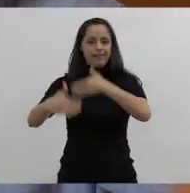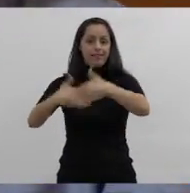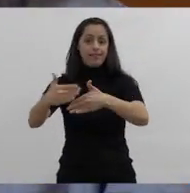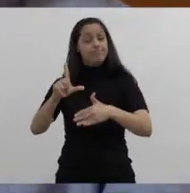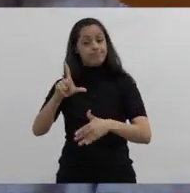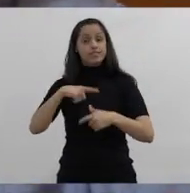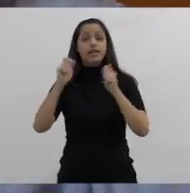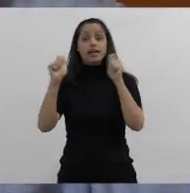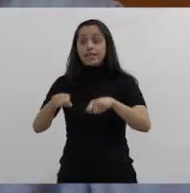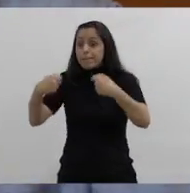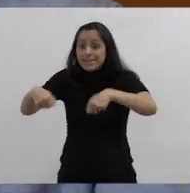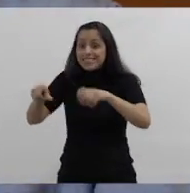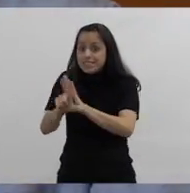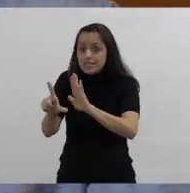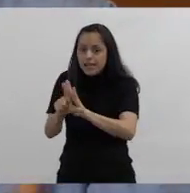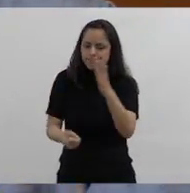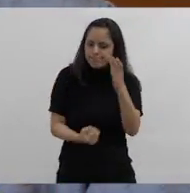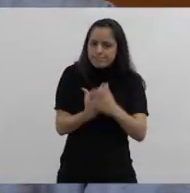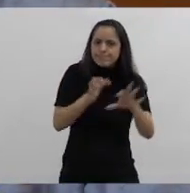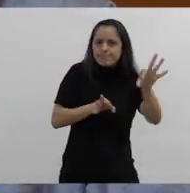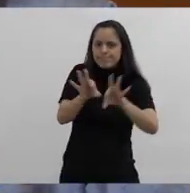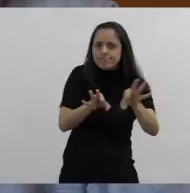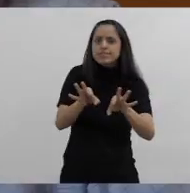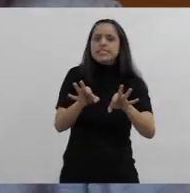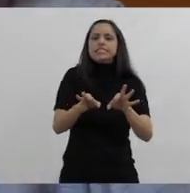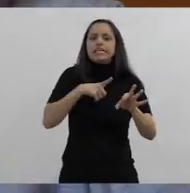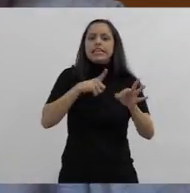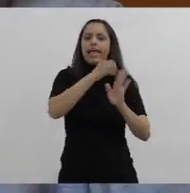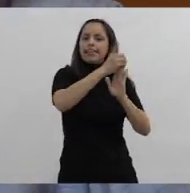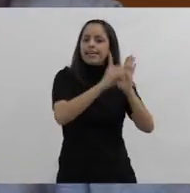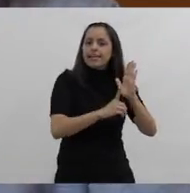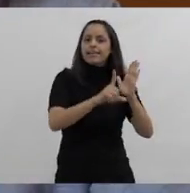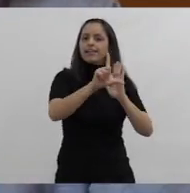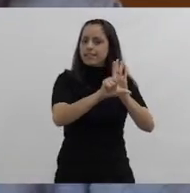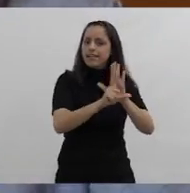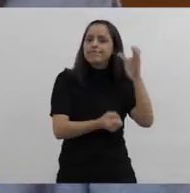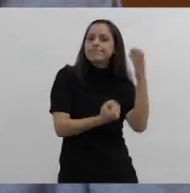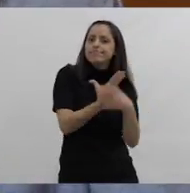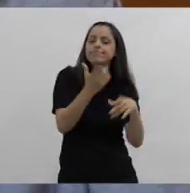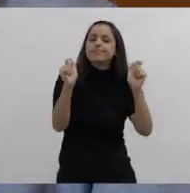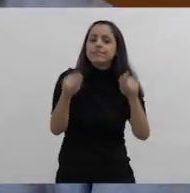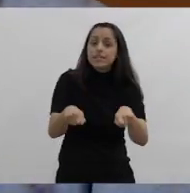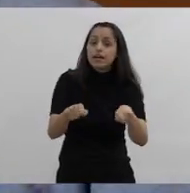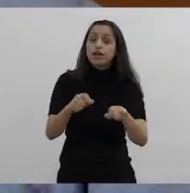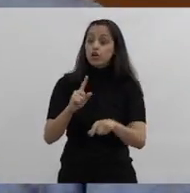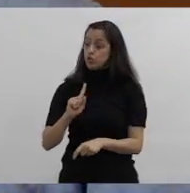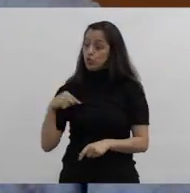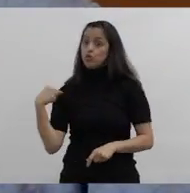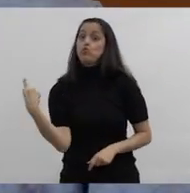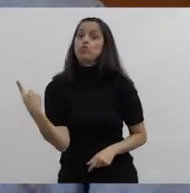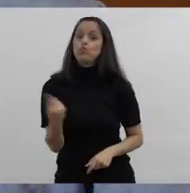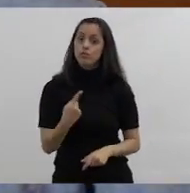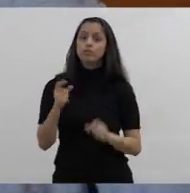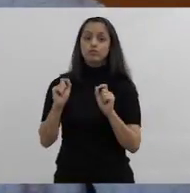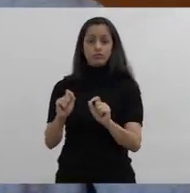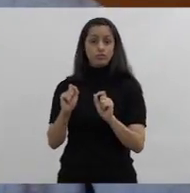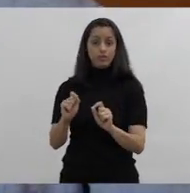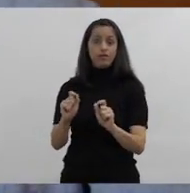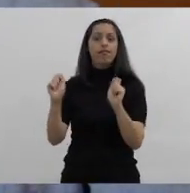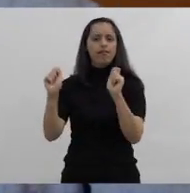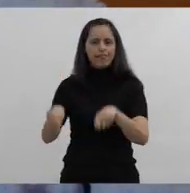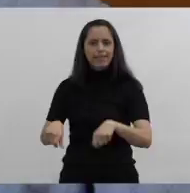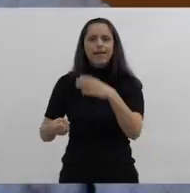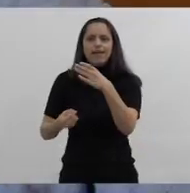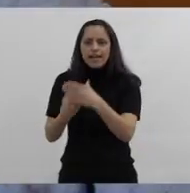ministro o del jefe de gobierno en el caso de algún decreto. Pero en términos generales, no hay que buscar la excusa de la ley,